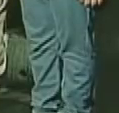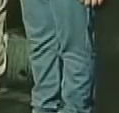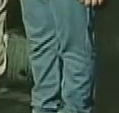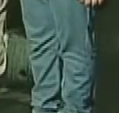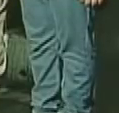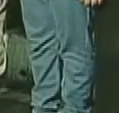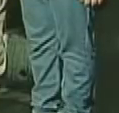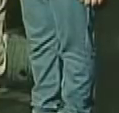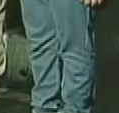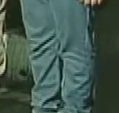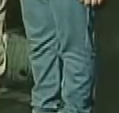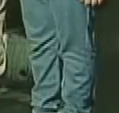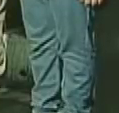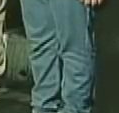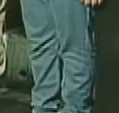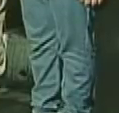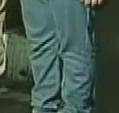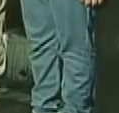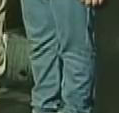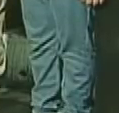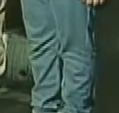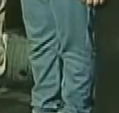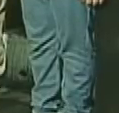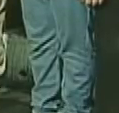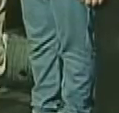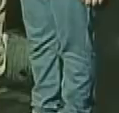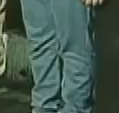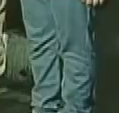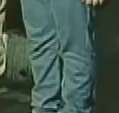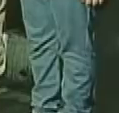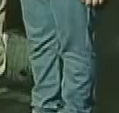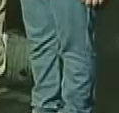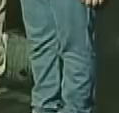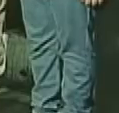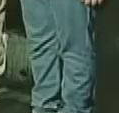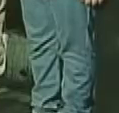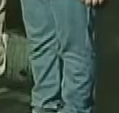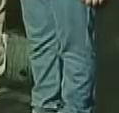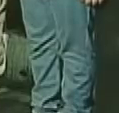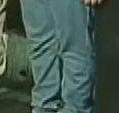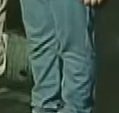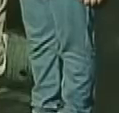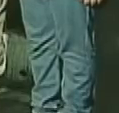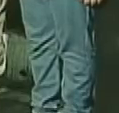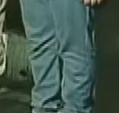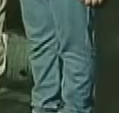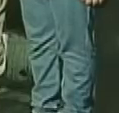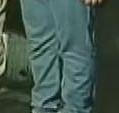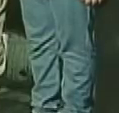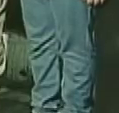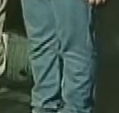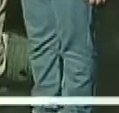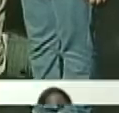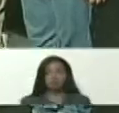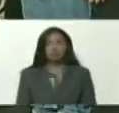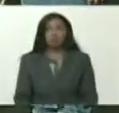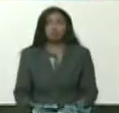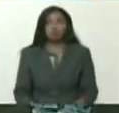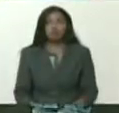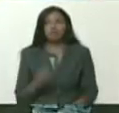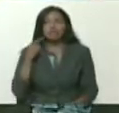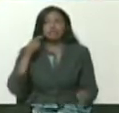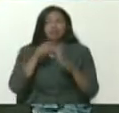de esta planta de Invepal. Está el almirante Reinaldo Castañeda, recién